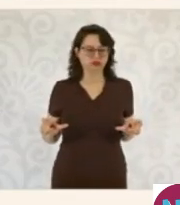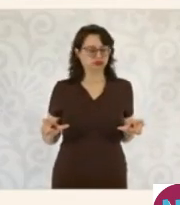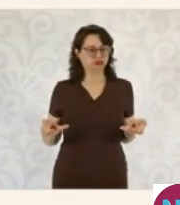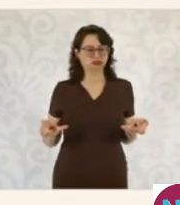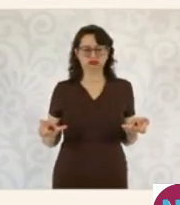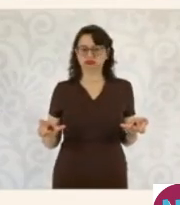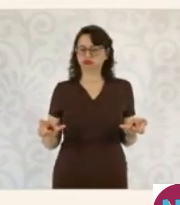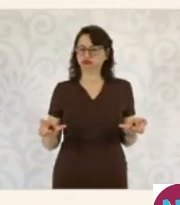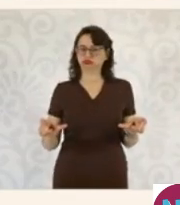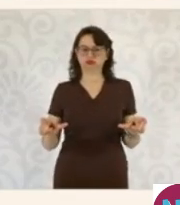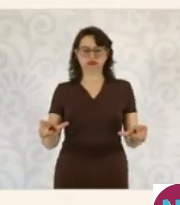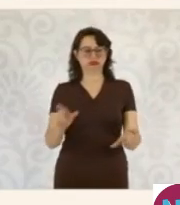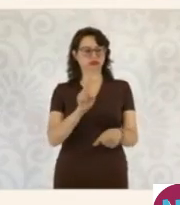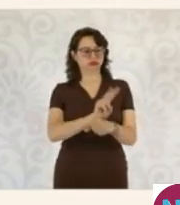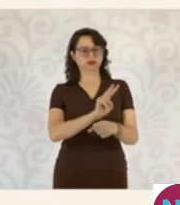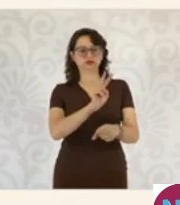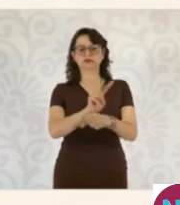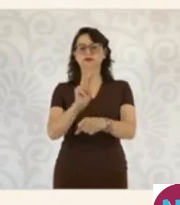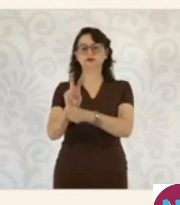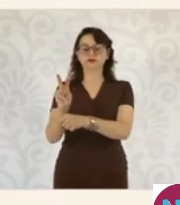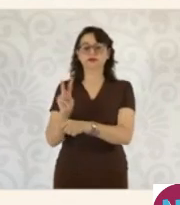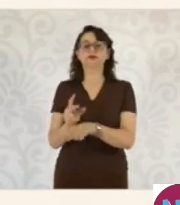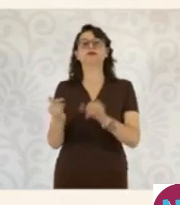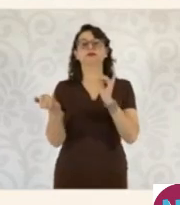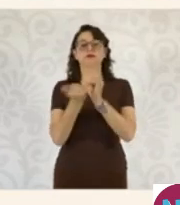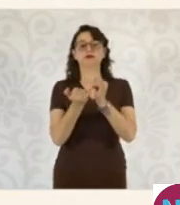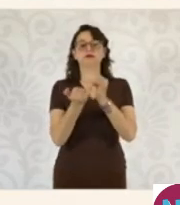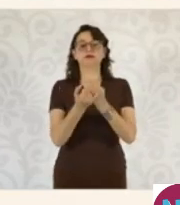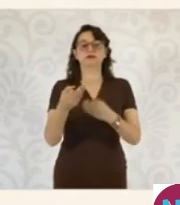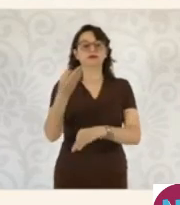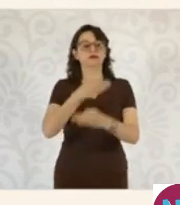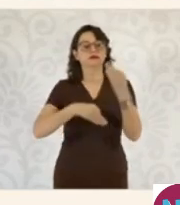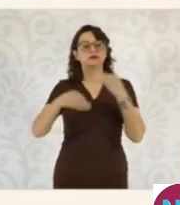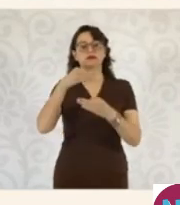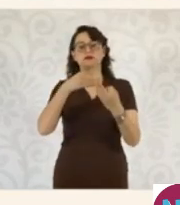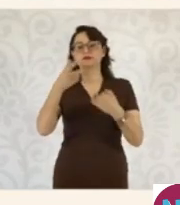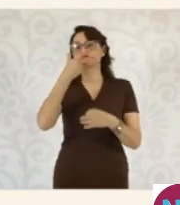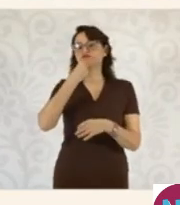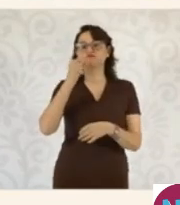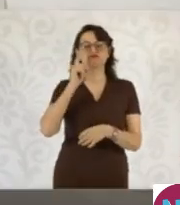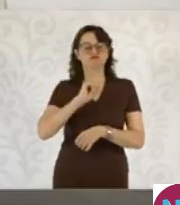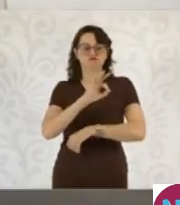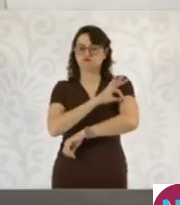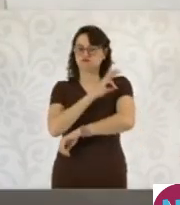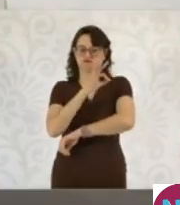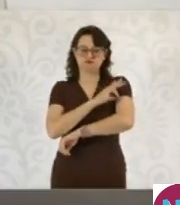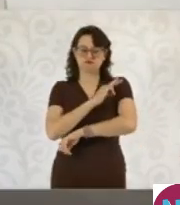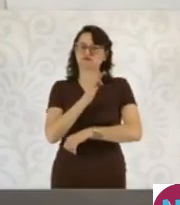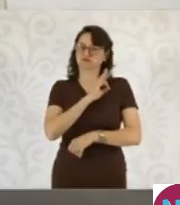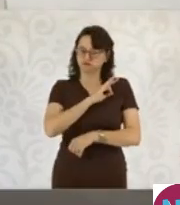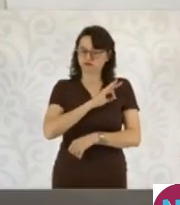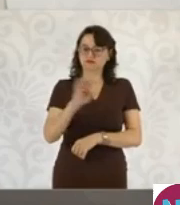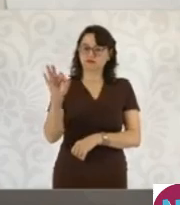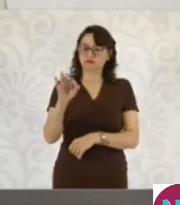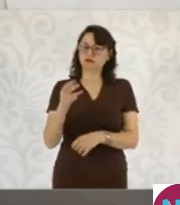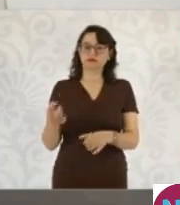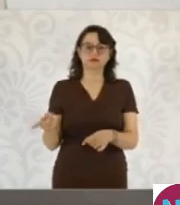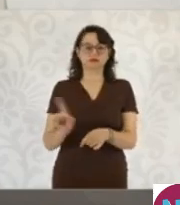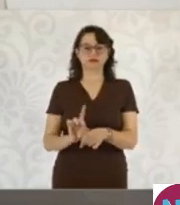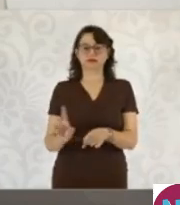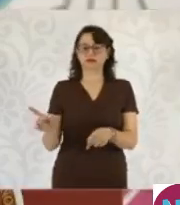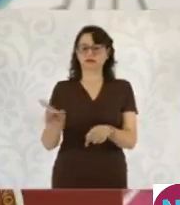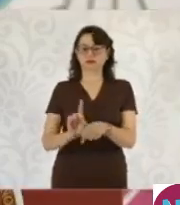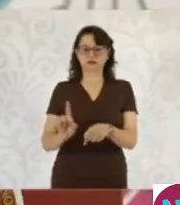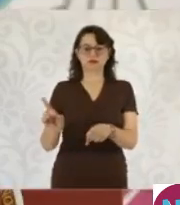y vigilancia respectiva, así como vacunar a todas y a todos los que lo requieran. Y asimismo se monitoriza todos los días